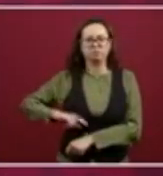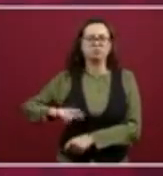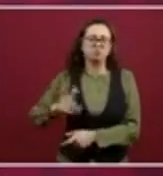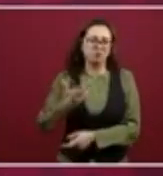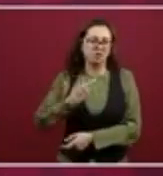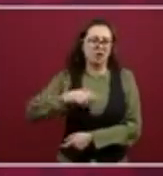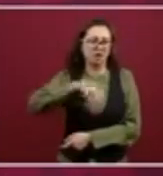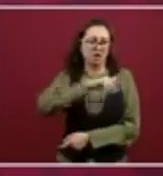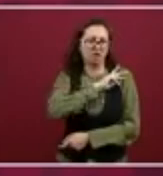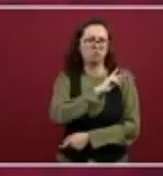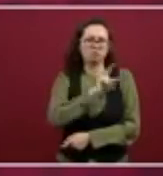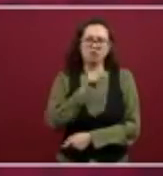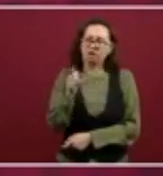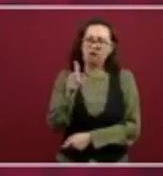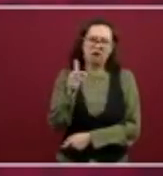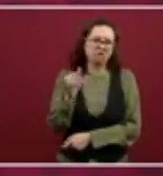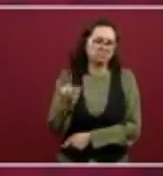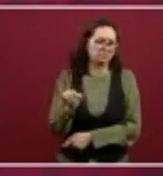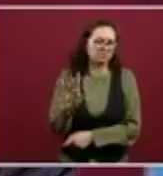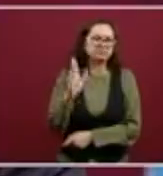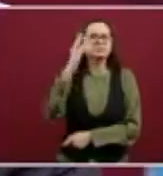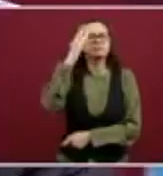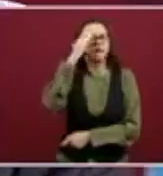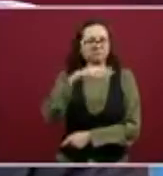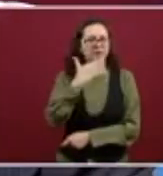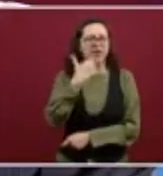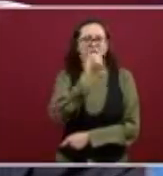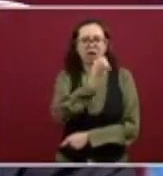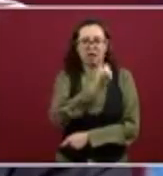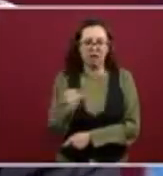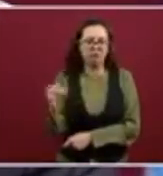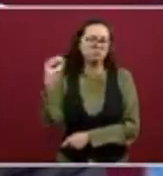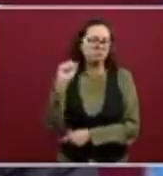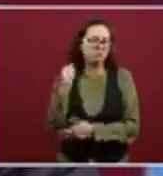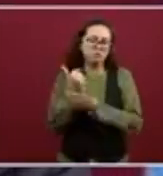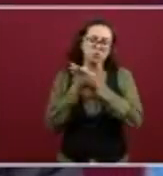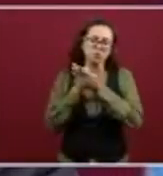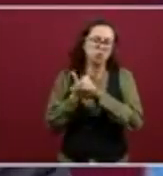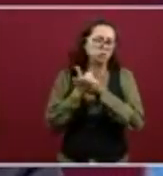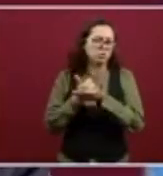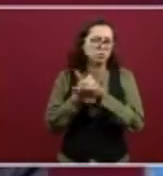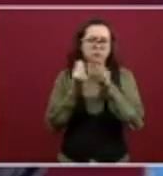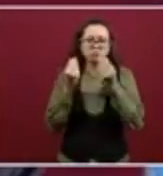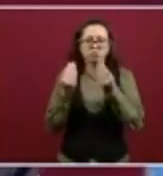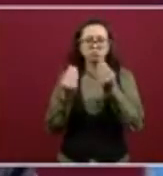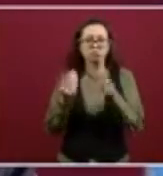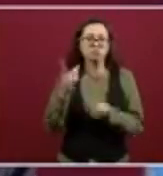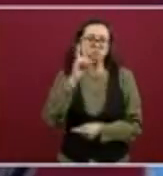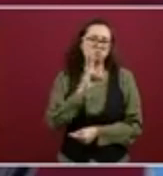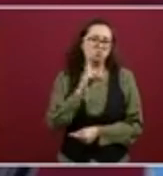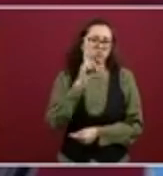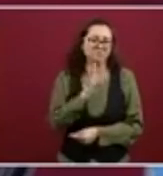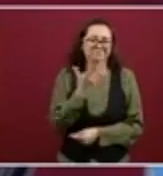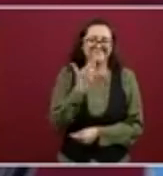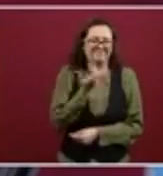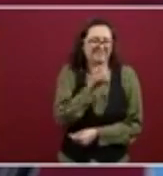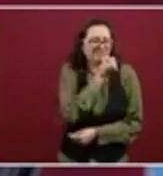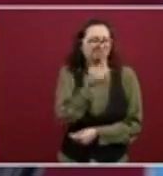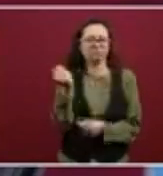ha venido ayudando mucho. Claudia Sheinbaum es especialista en este